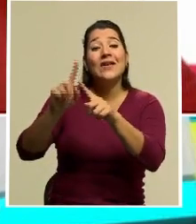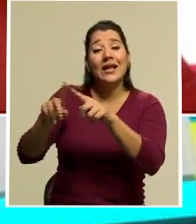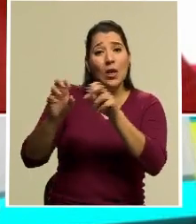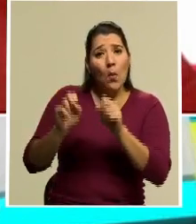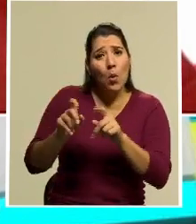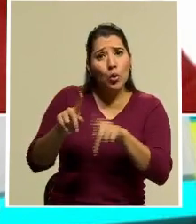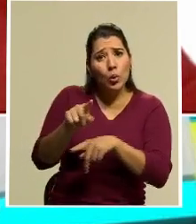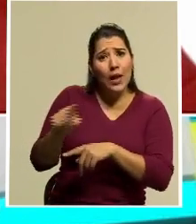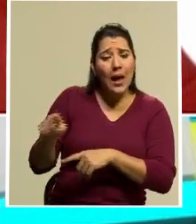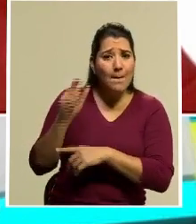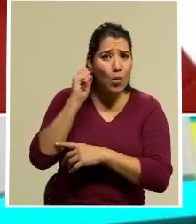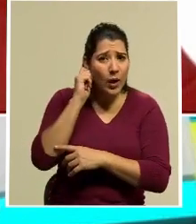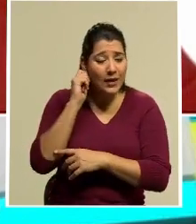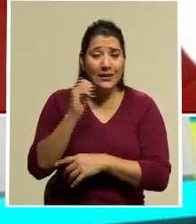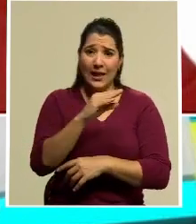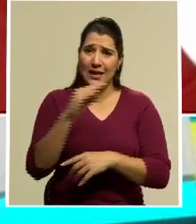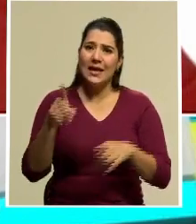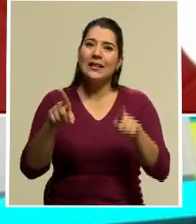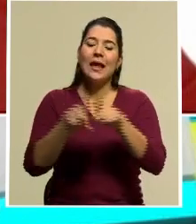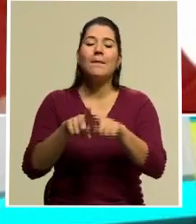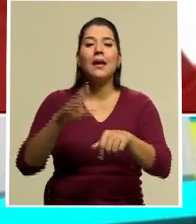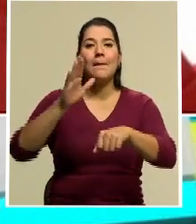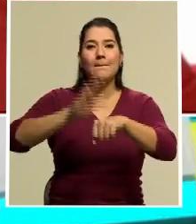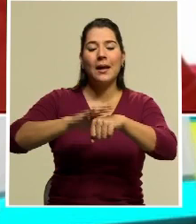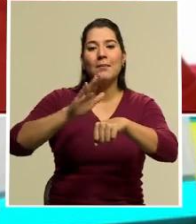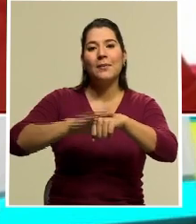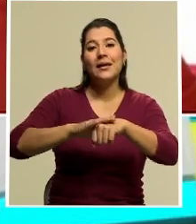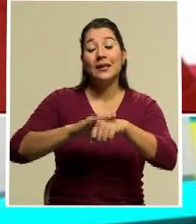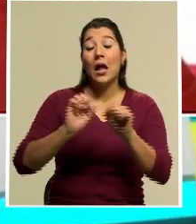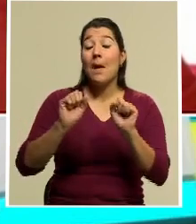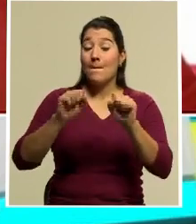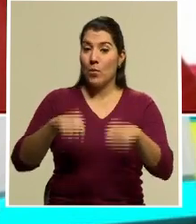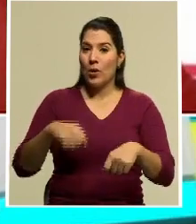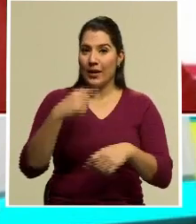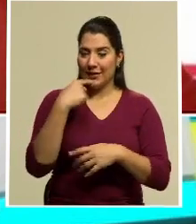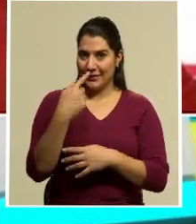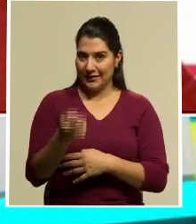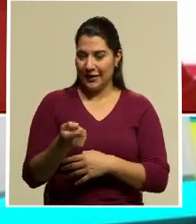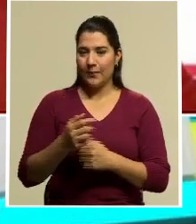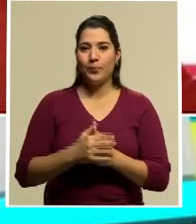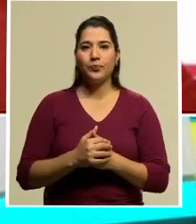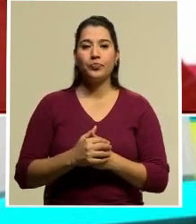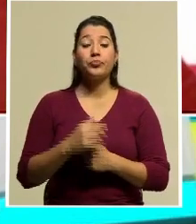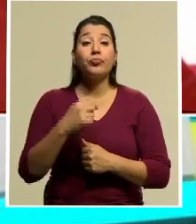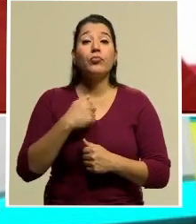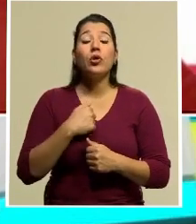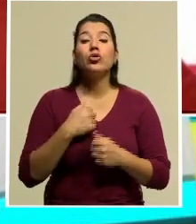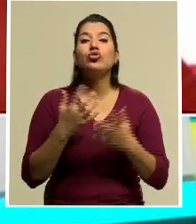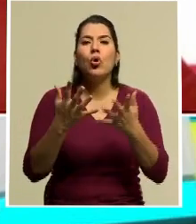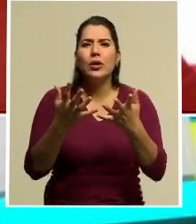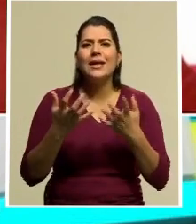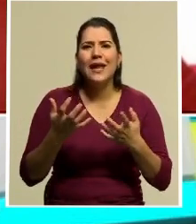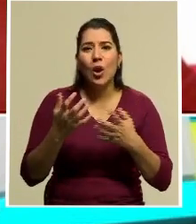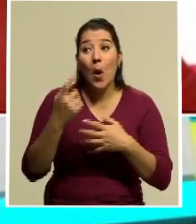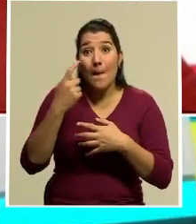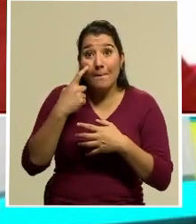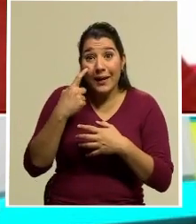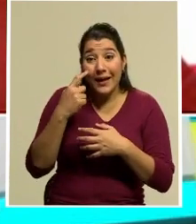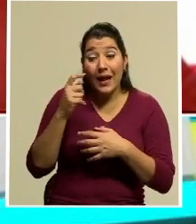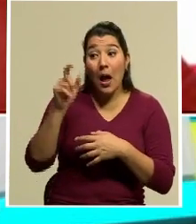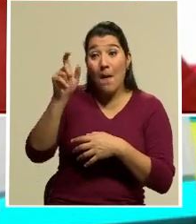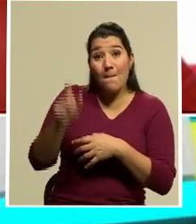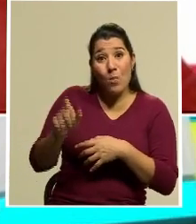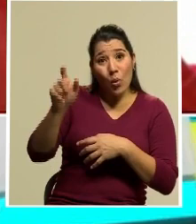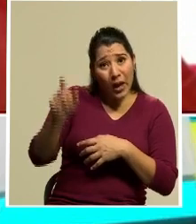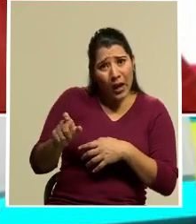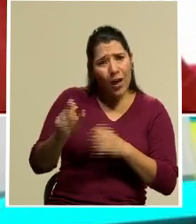nos permitan, dentro de esto, señalar lo siguiente. Quisiera verlas caminando tranquilas